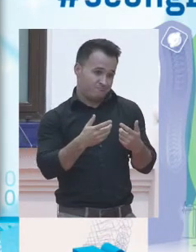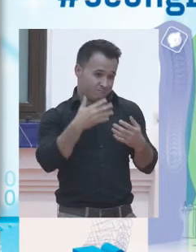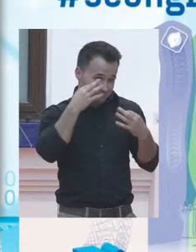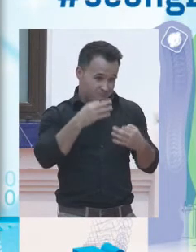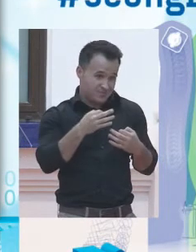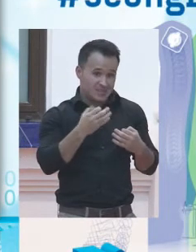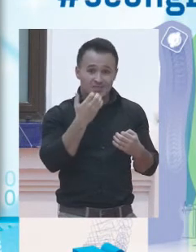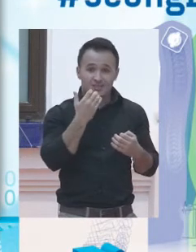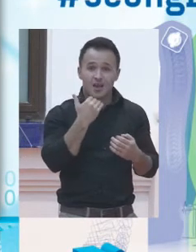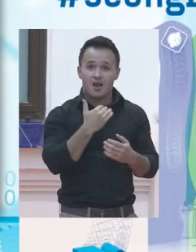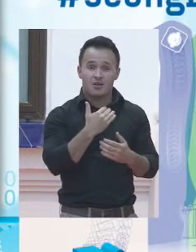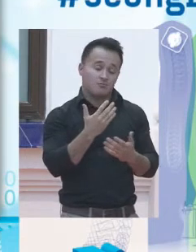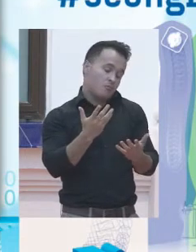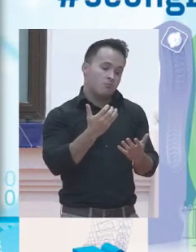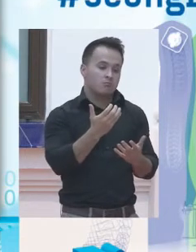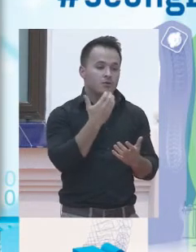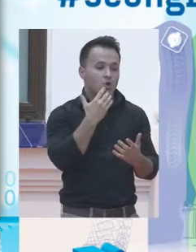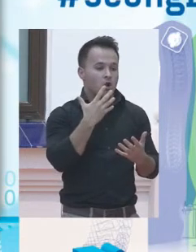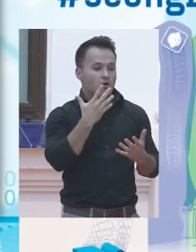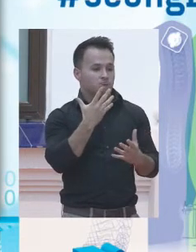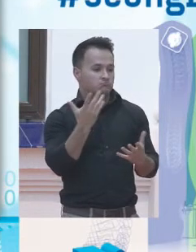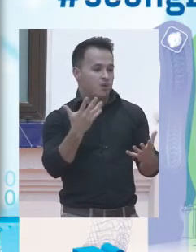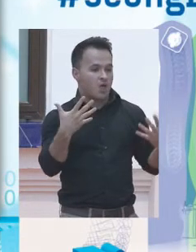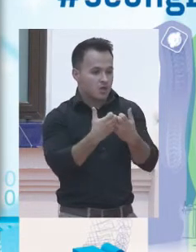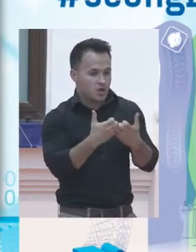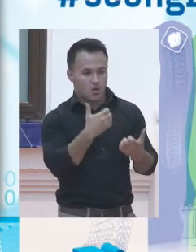de catástrofe o pérdida de datos, pero